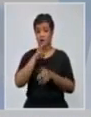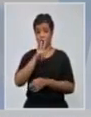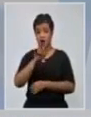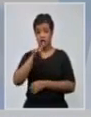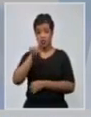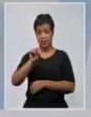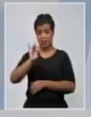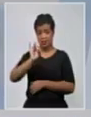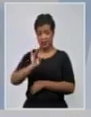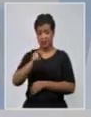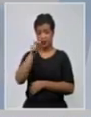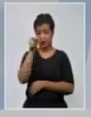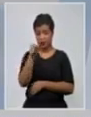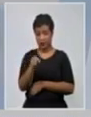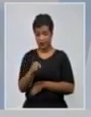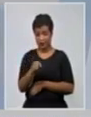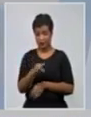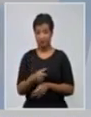4.417.